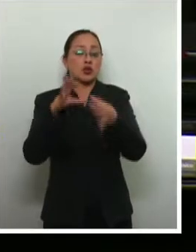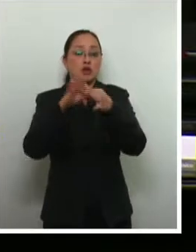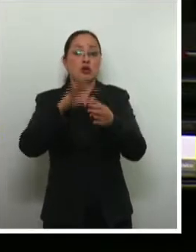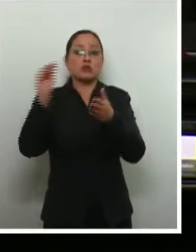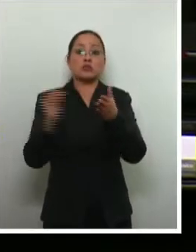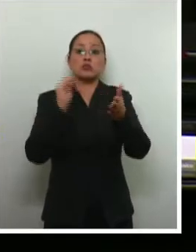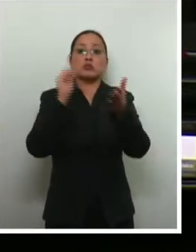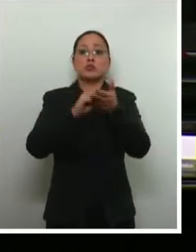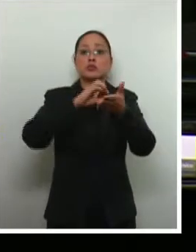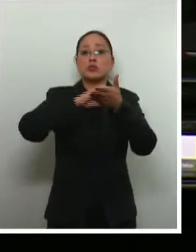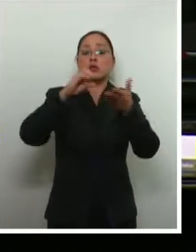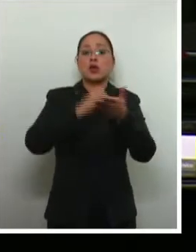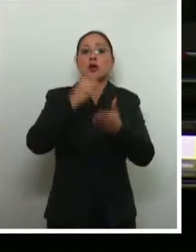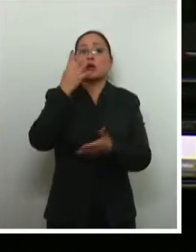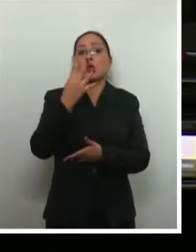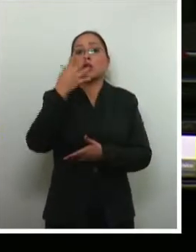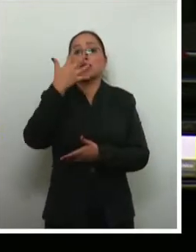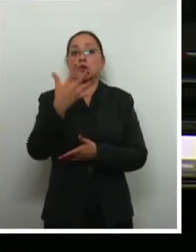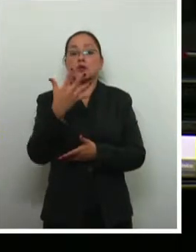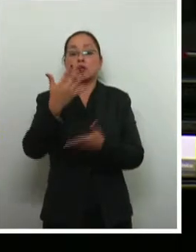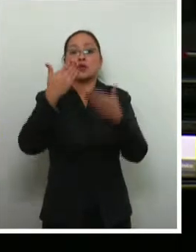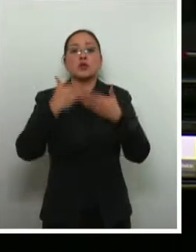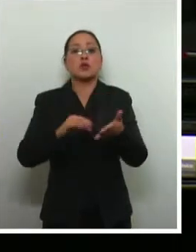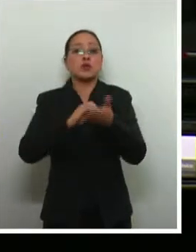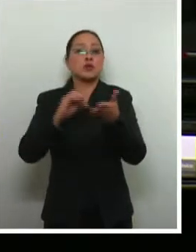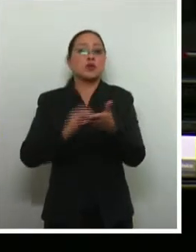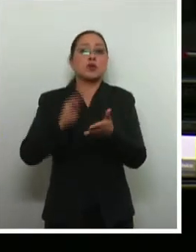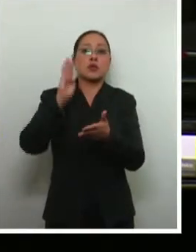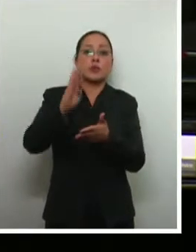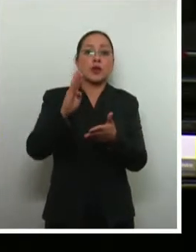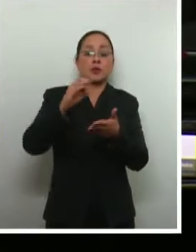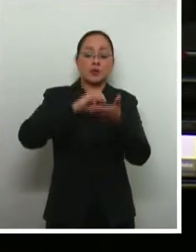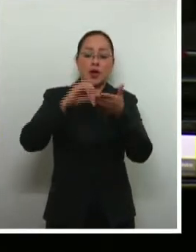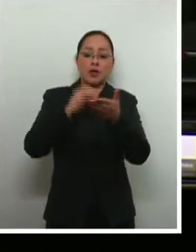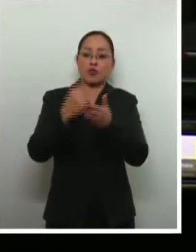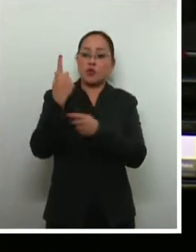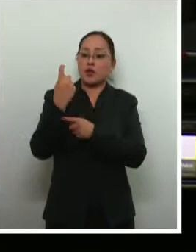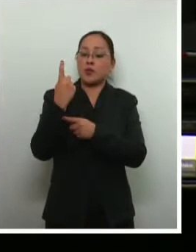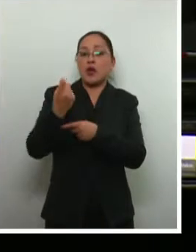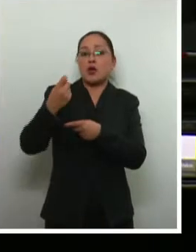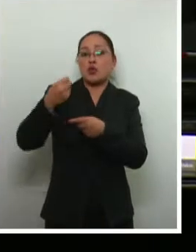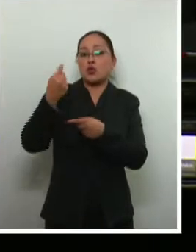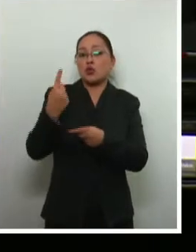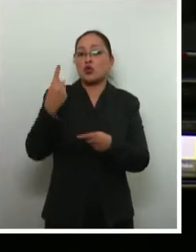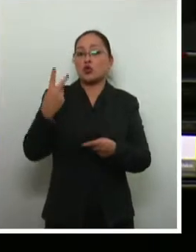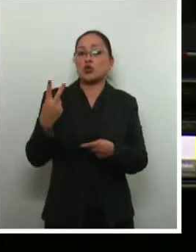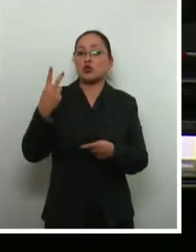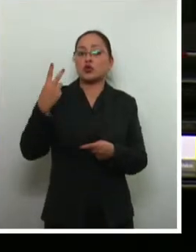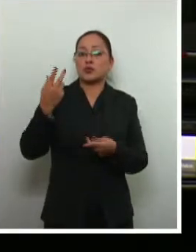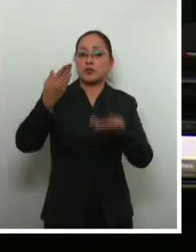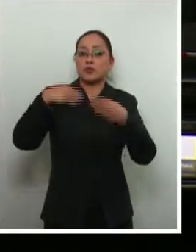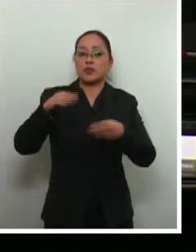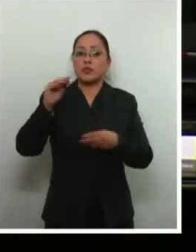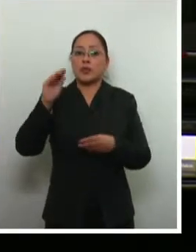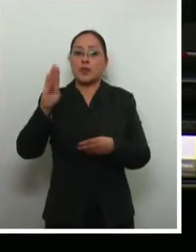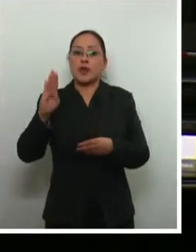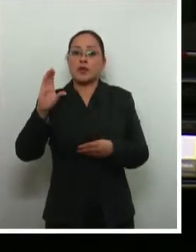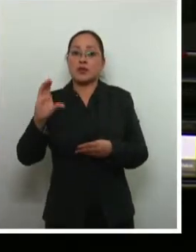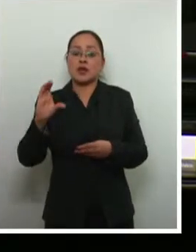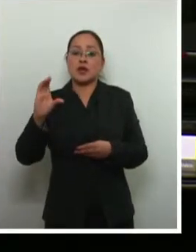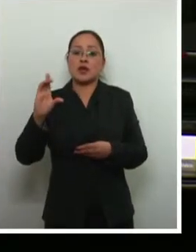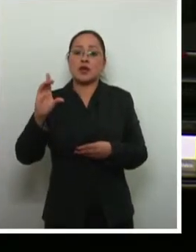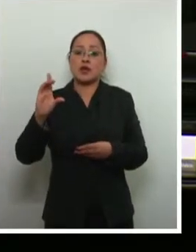adición de los numerales 4 y 5, el apartado B, primer párrafo, numerales 1, 2, incisos B,